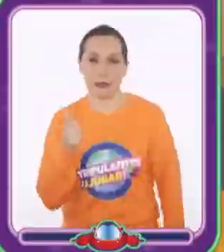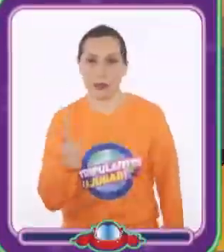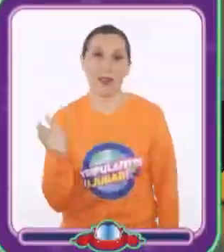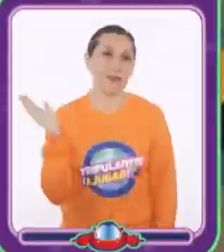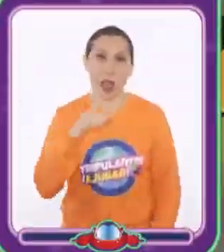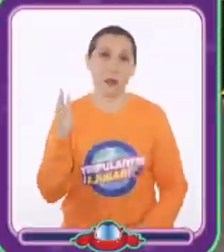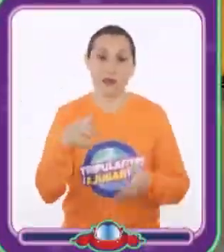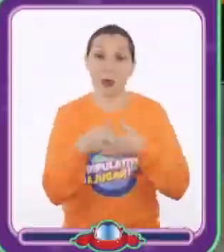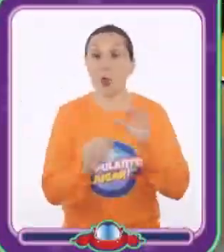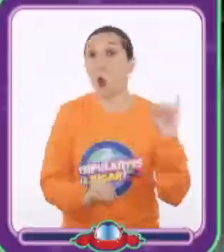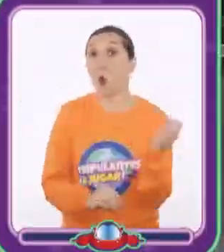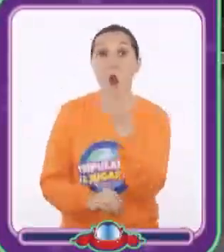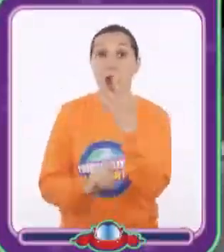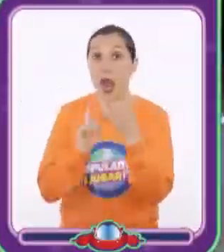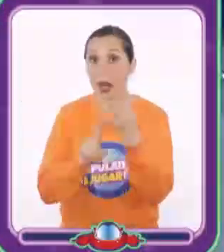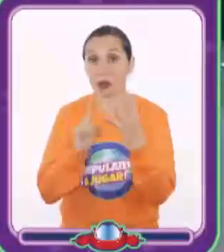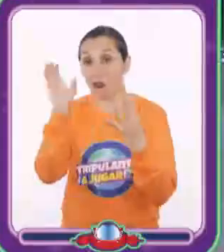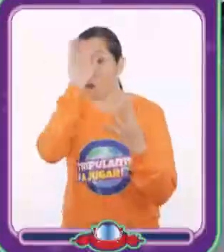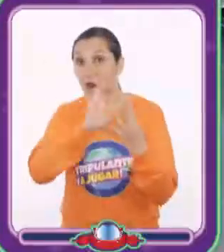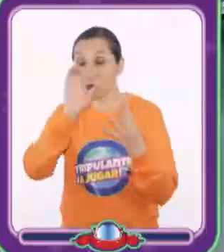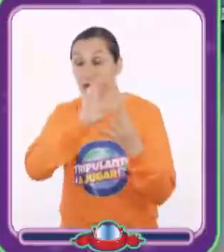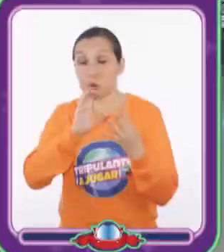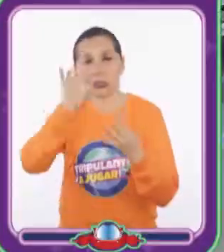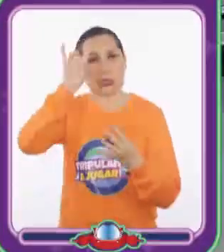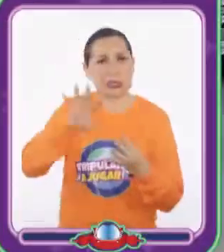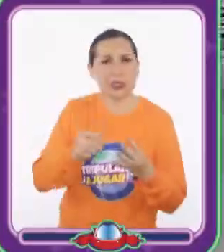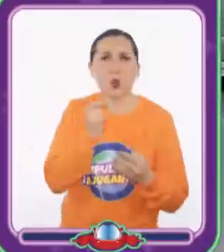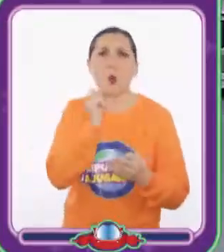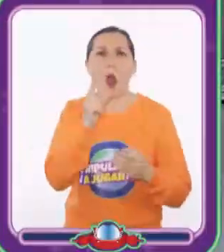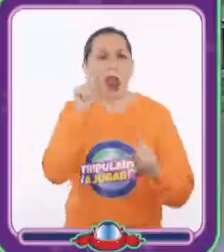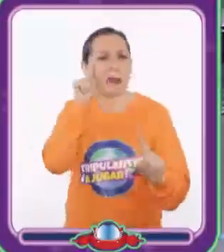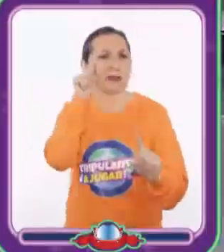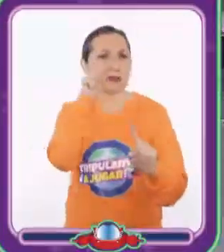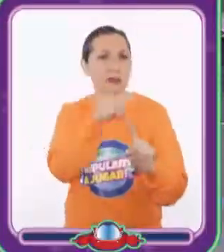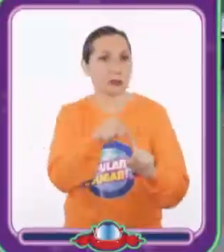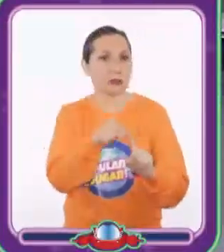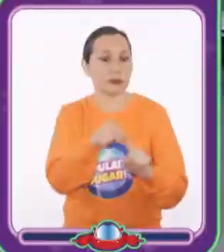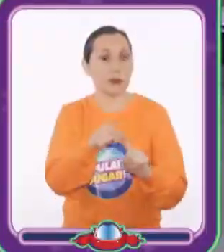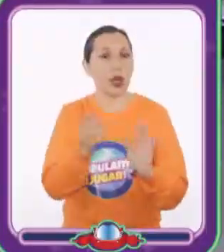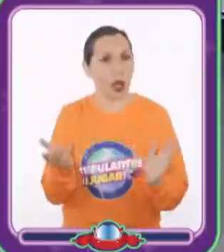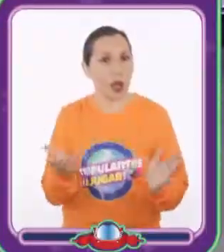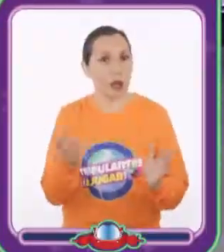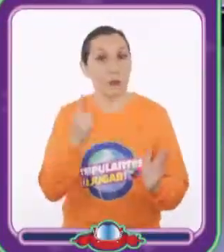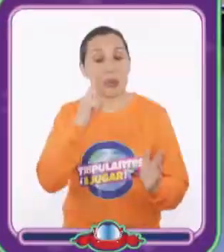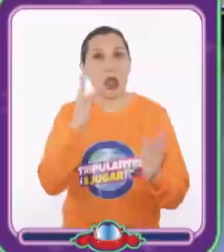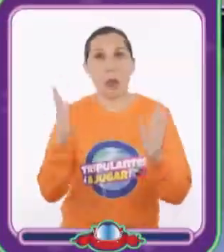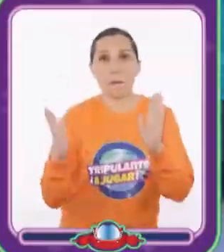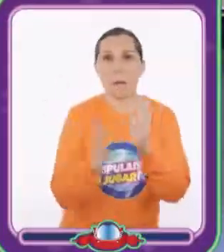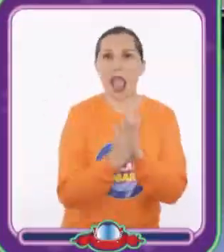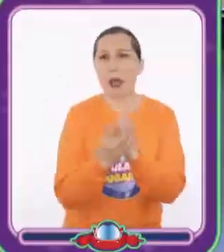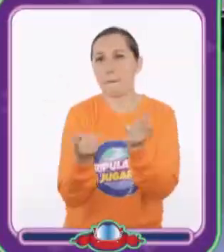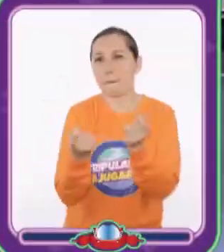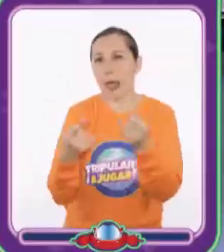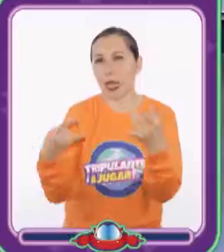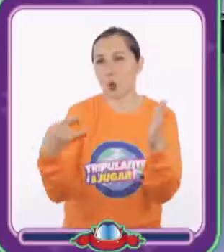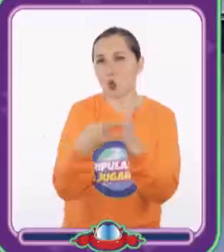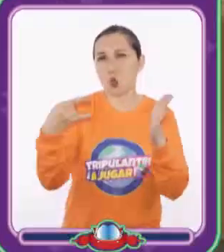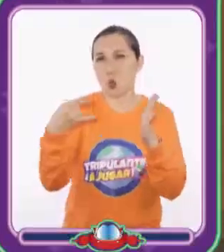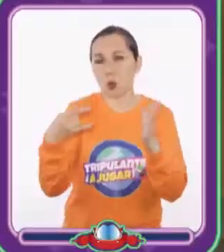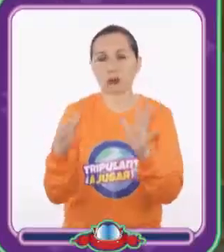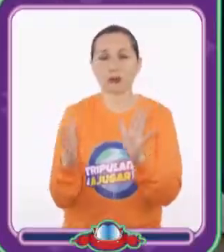Vamos, tripulación, vamos por esa cuarta pista porque estamos buscando saber cuál es la misión. No, mira, sí, mira. Se pega como imán. Ahí,